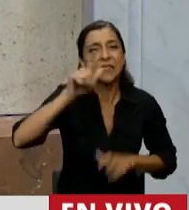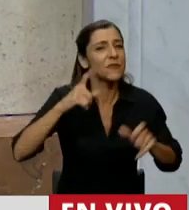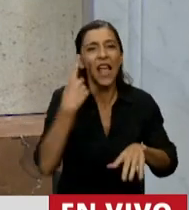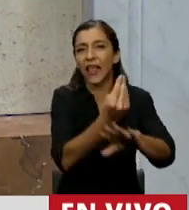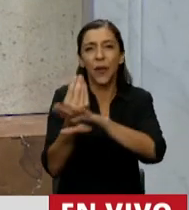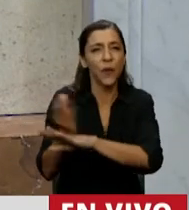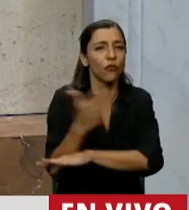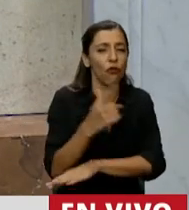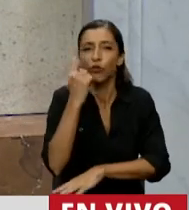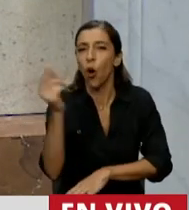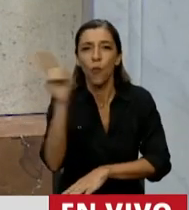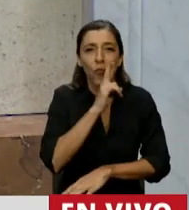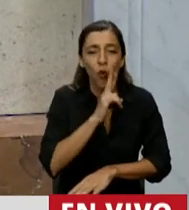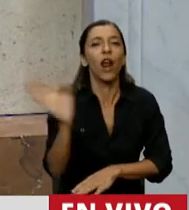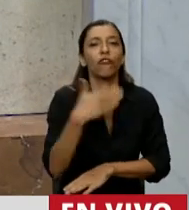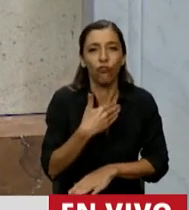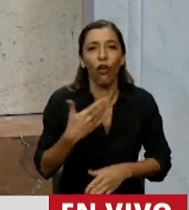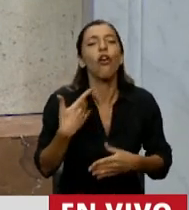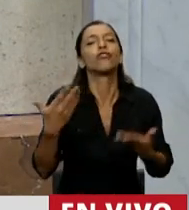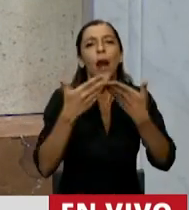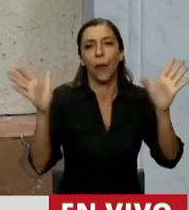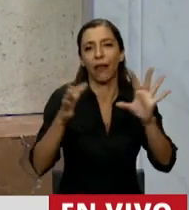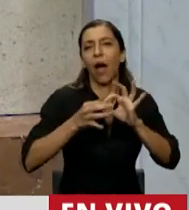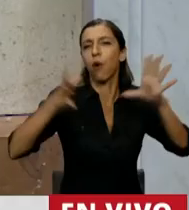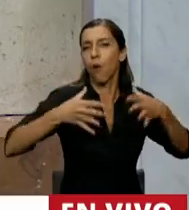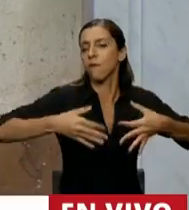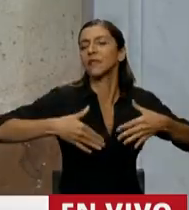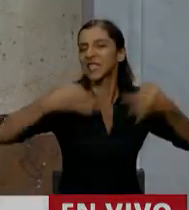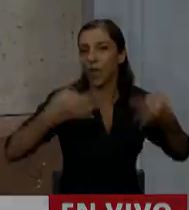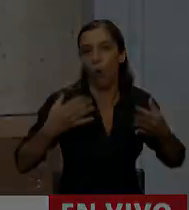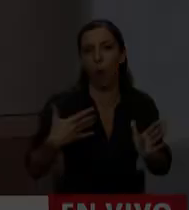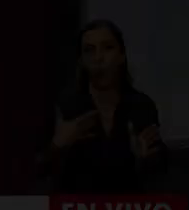libertad más y con una vergüenza menos. Muchas gracias, presidente. Gracias, diputado.